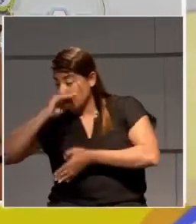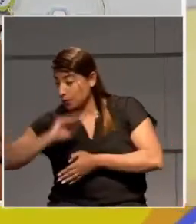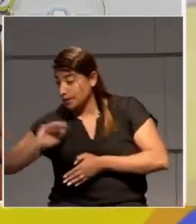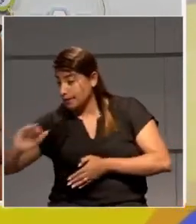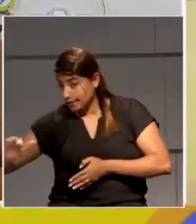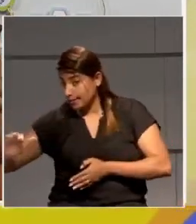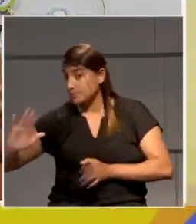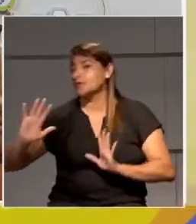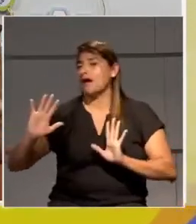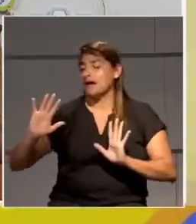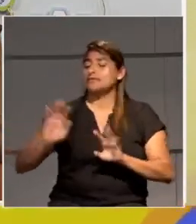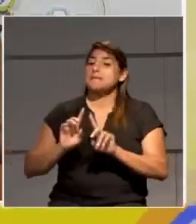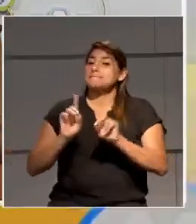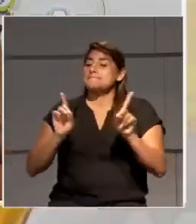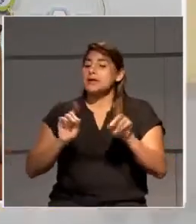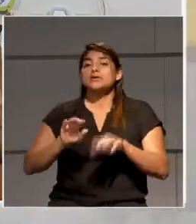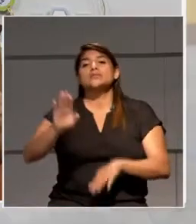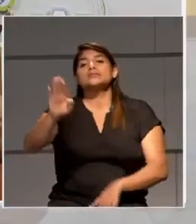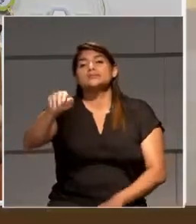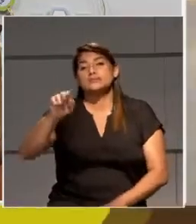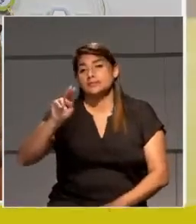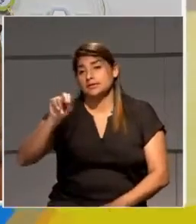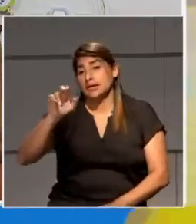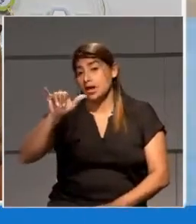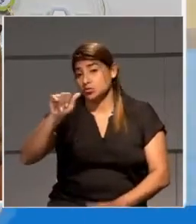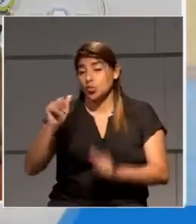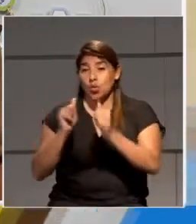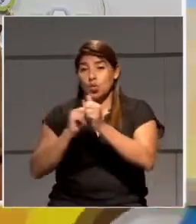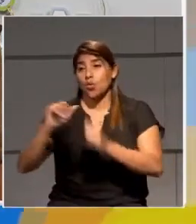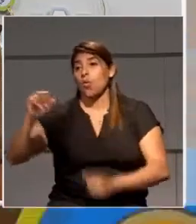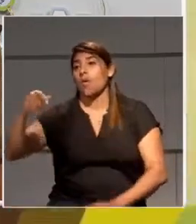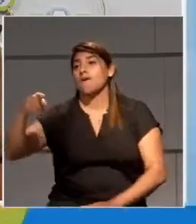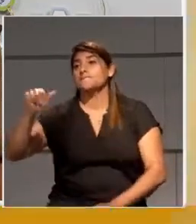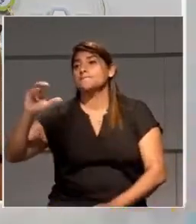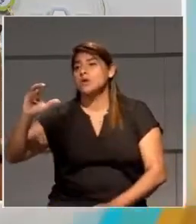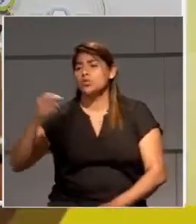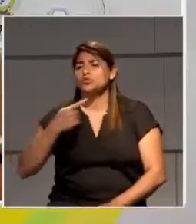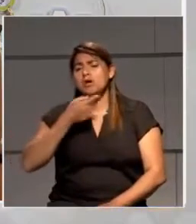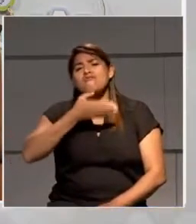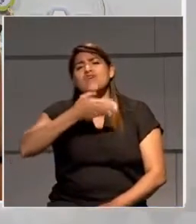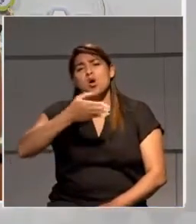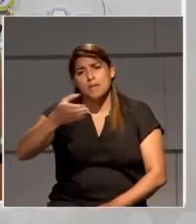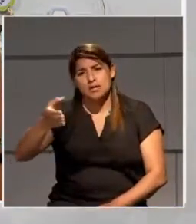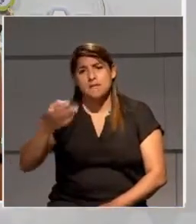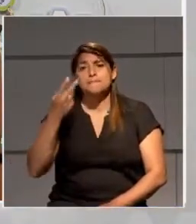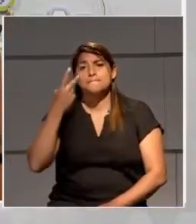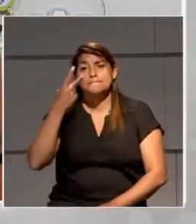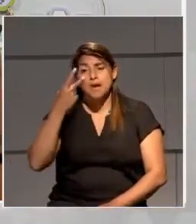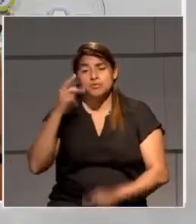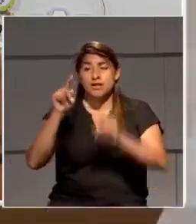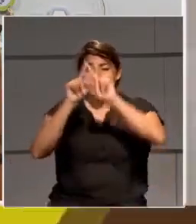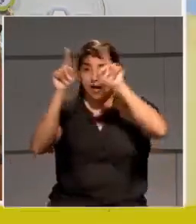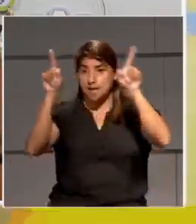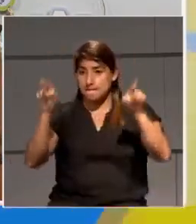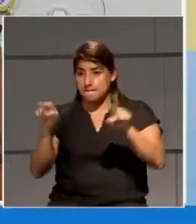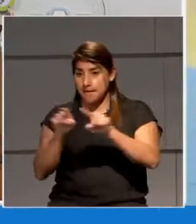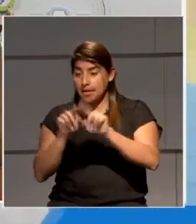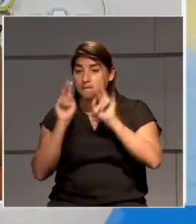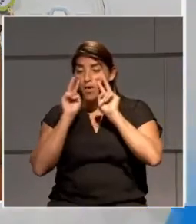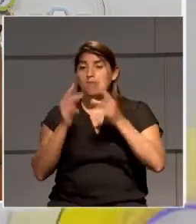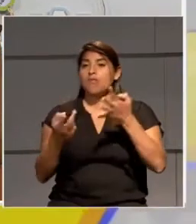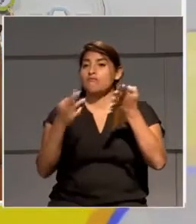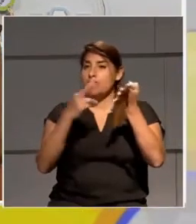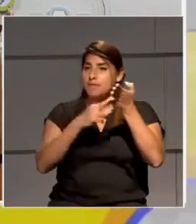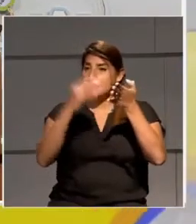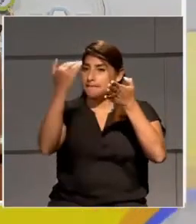los chicos. Pero Nayu y Pluck, ustedes también tenían unas recomendaciones y las vamos a poner en pantalla para que podamos